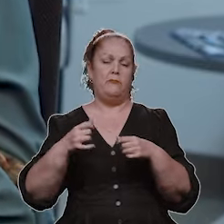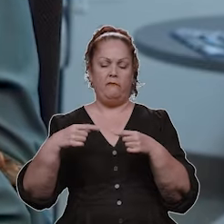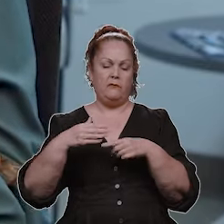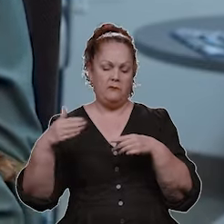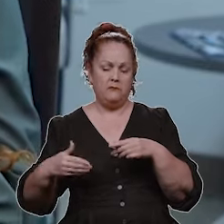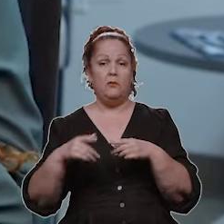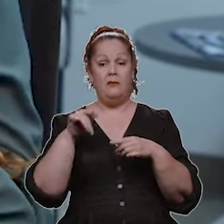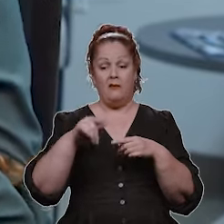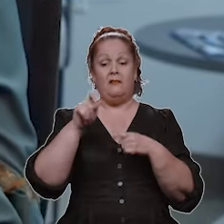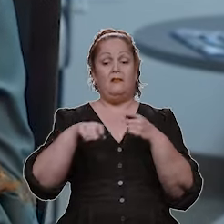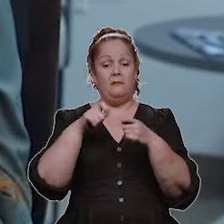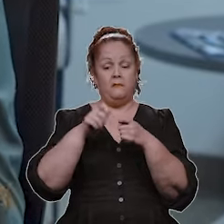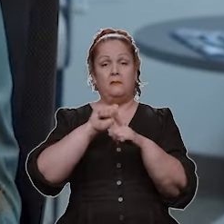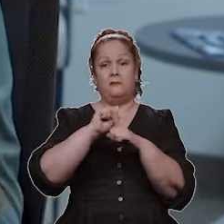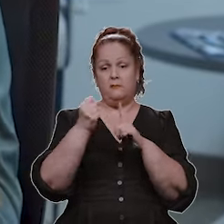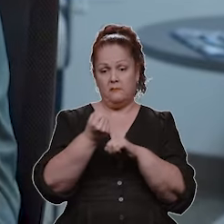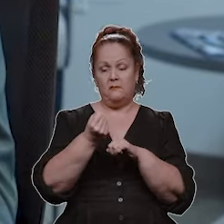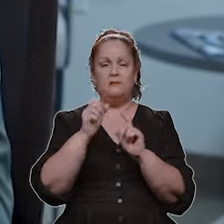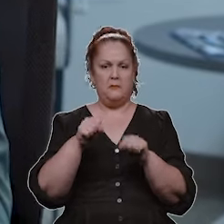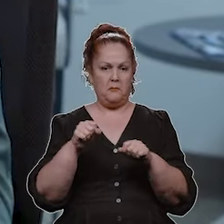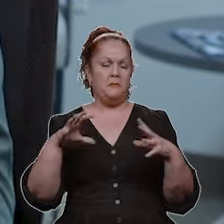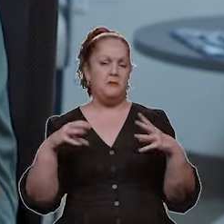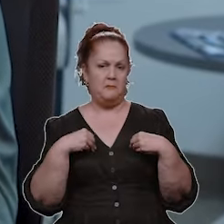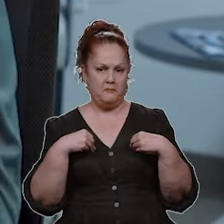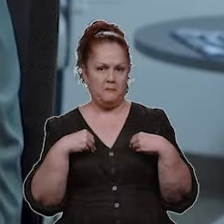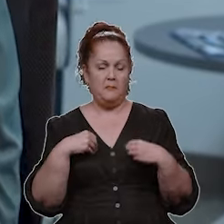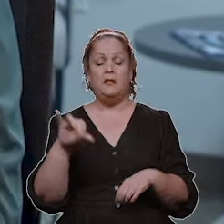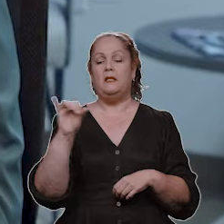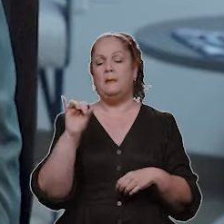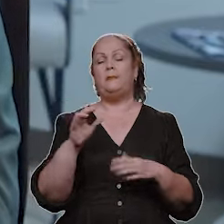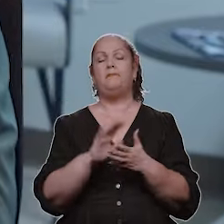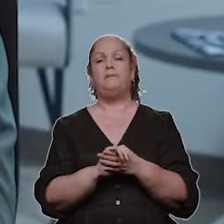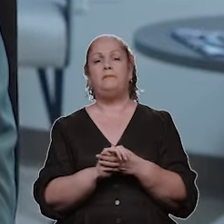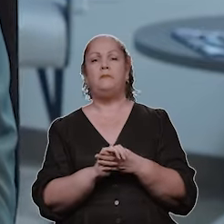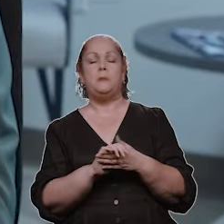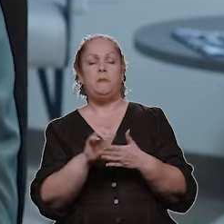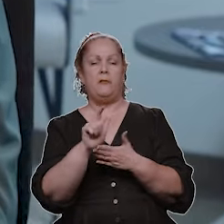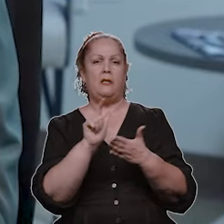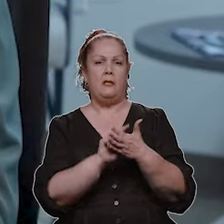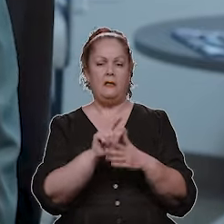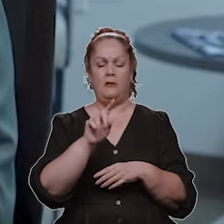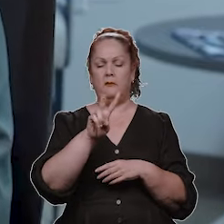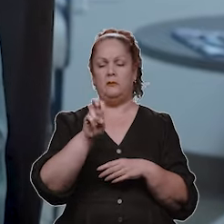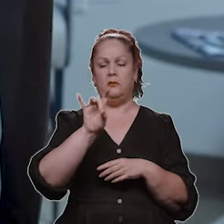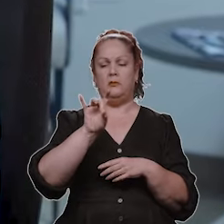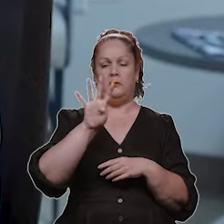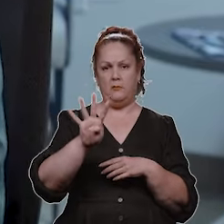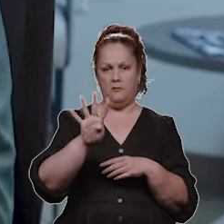serie específica de situaciones que se pueden atender también atendemos casos al Amparo de la ley